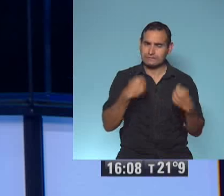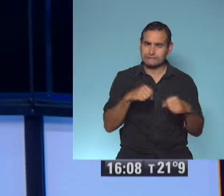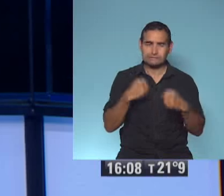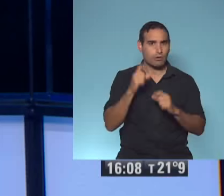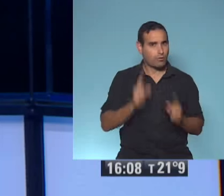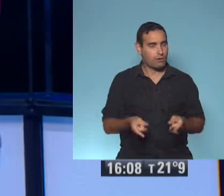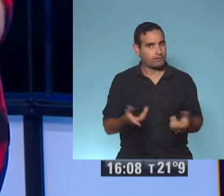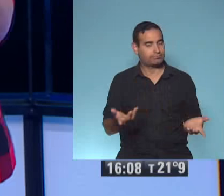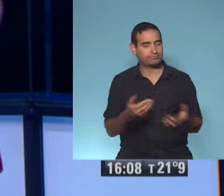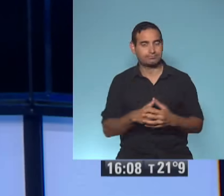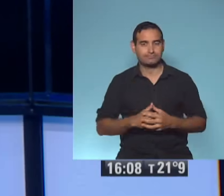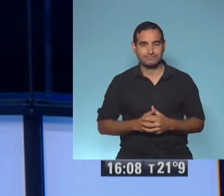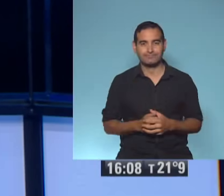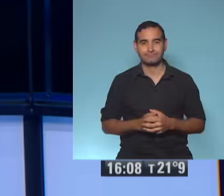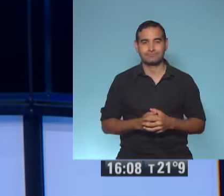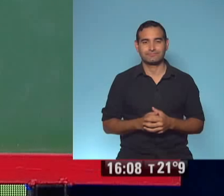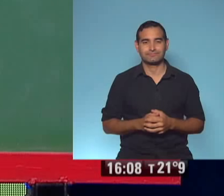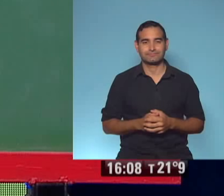espero que cada vez me salga mejor.